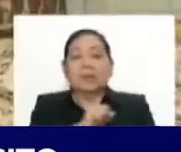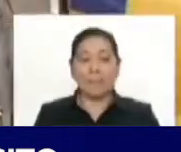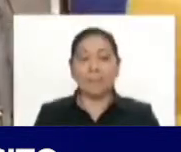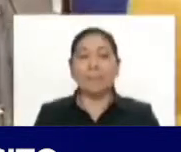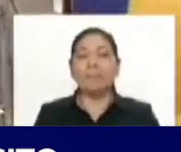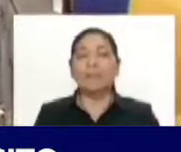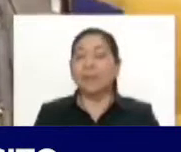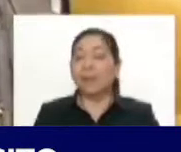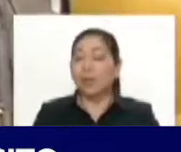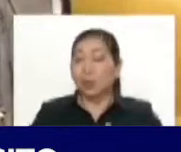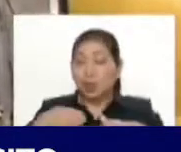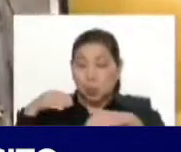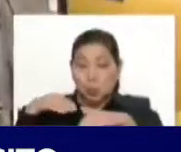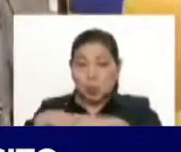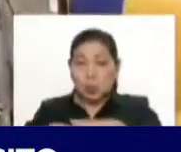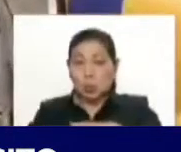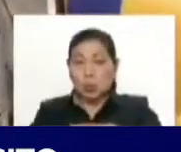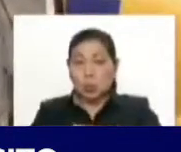de la sierra y selva central.